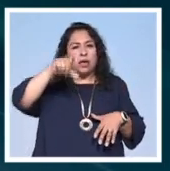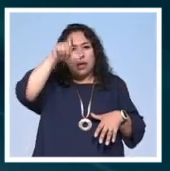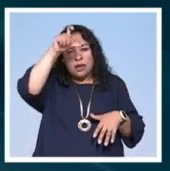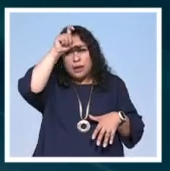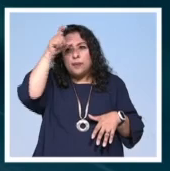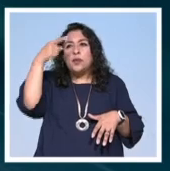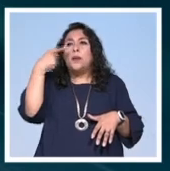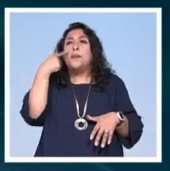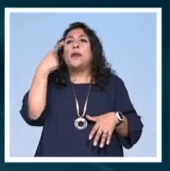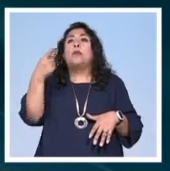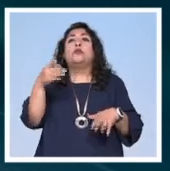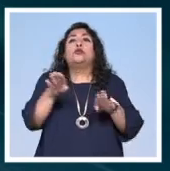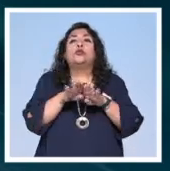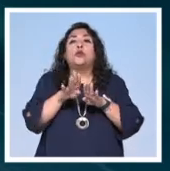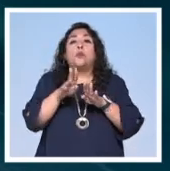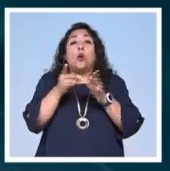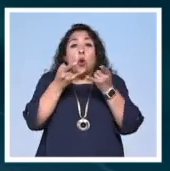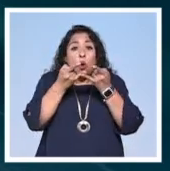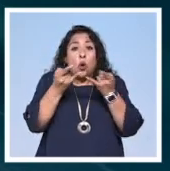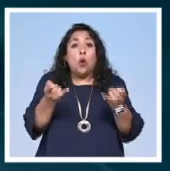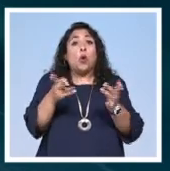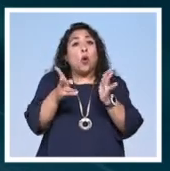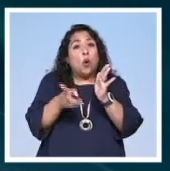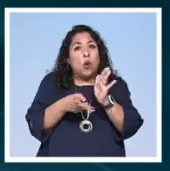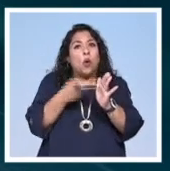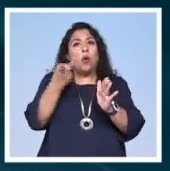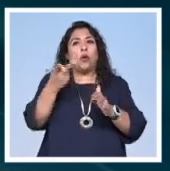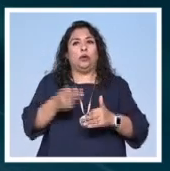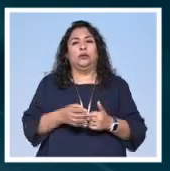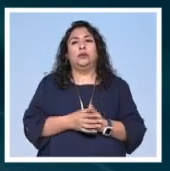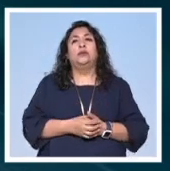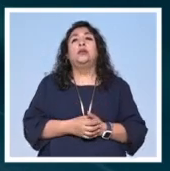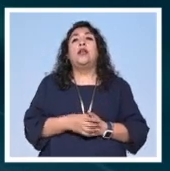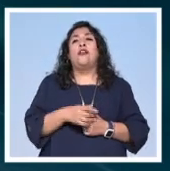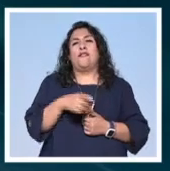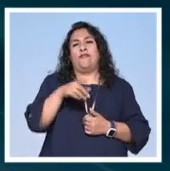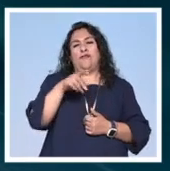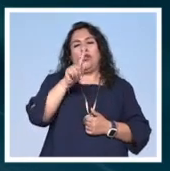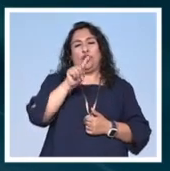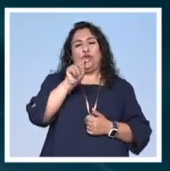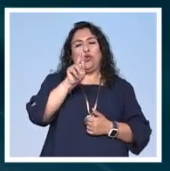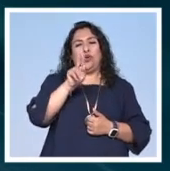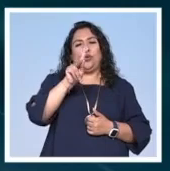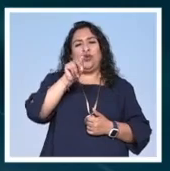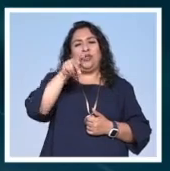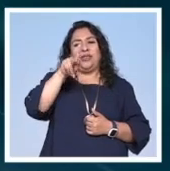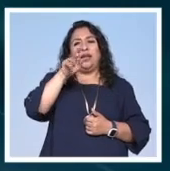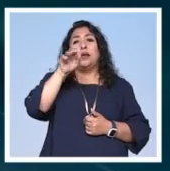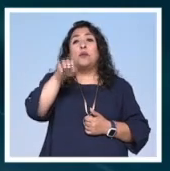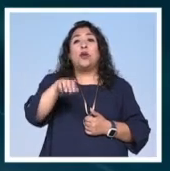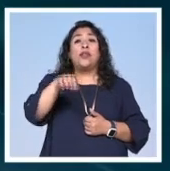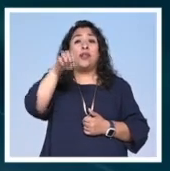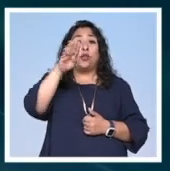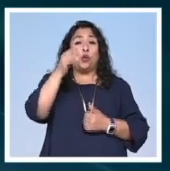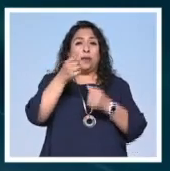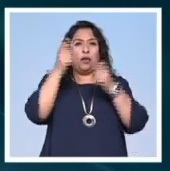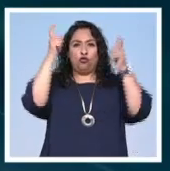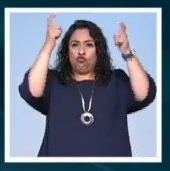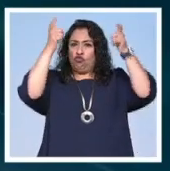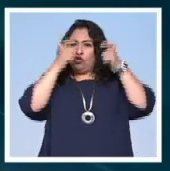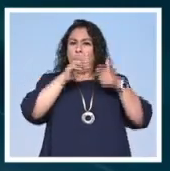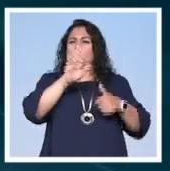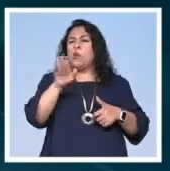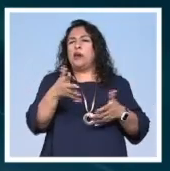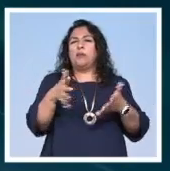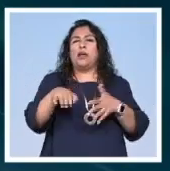veamos cómo renace La Leyenda El faraón tutancamon fue Coronado a los 9 años y murió alrededor de